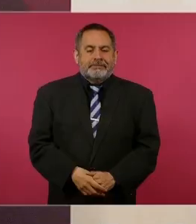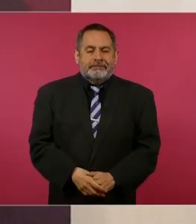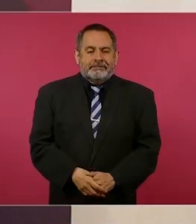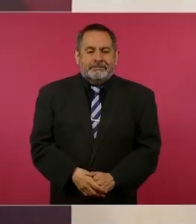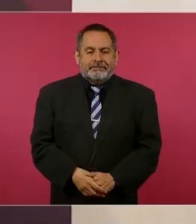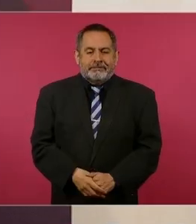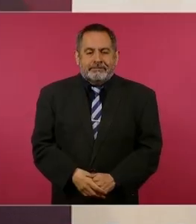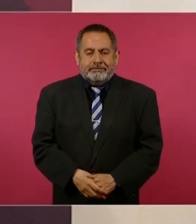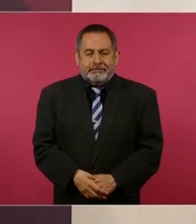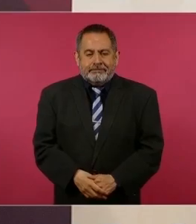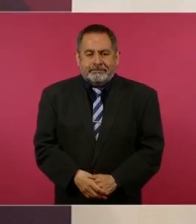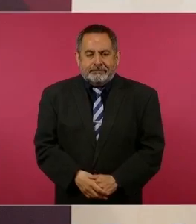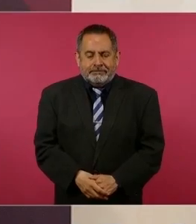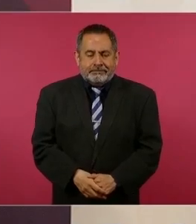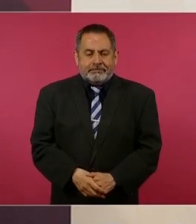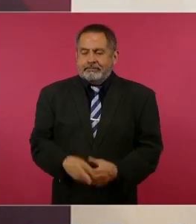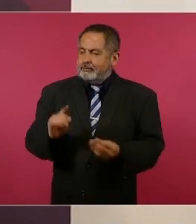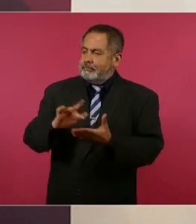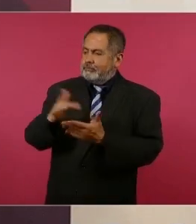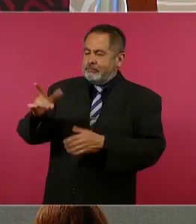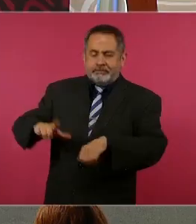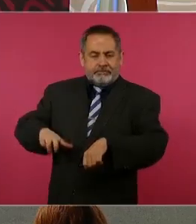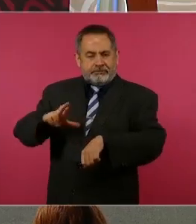Muchas gracias, gobernador.